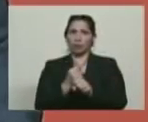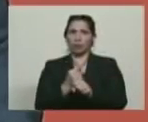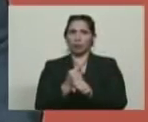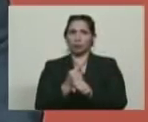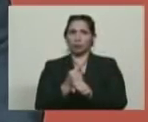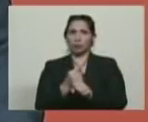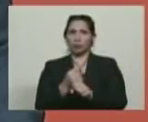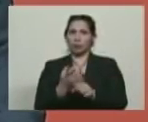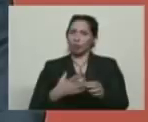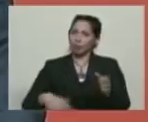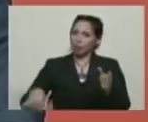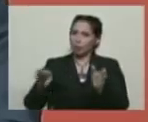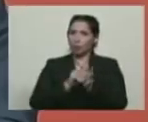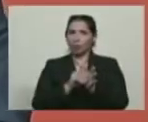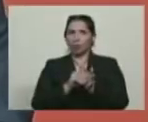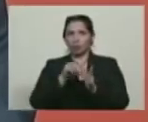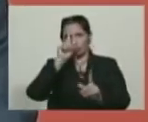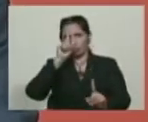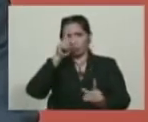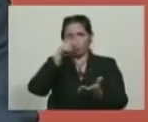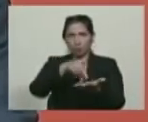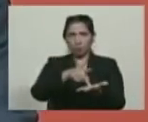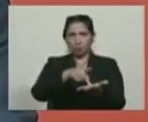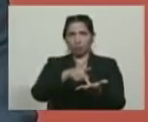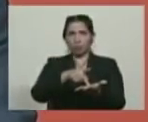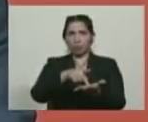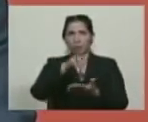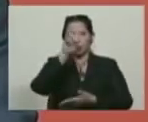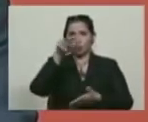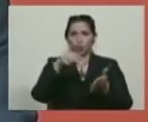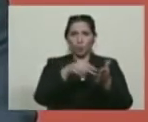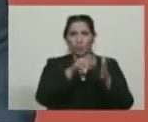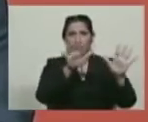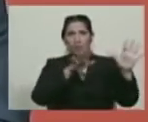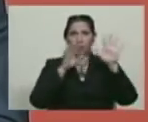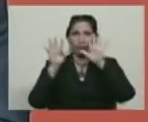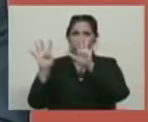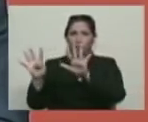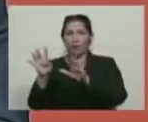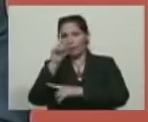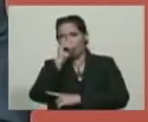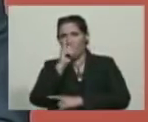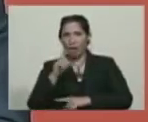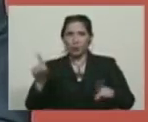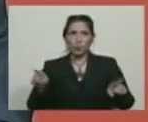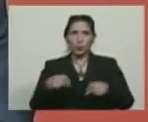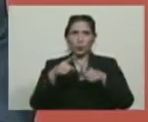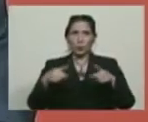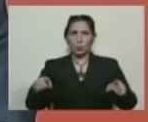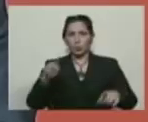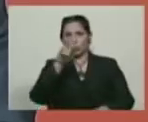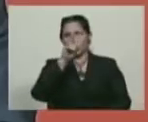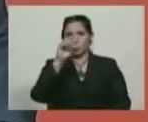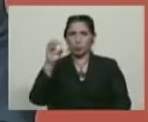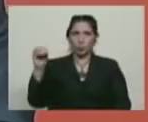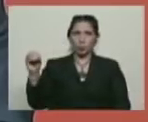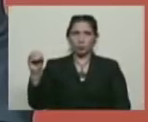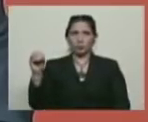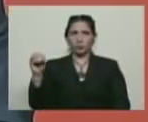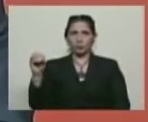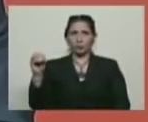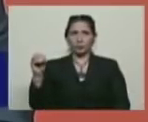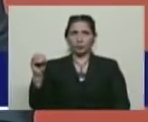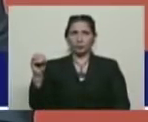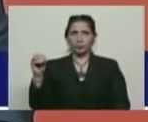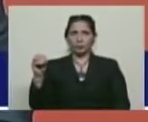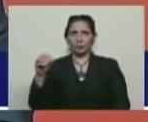vez más llegar al 2019 año de la conmemoración del bicentenario de